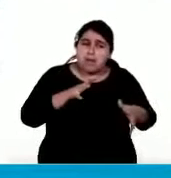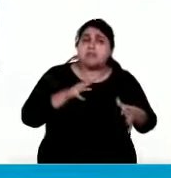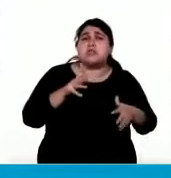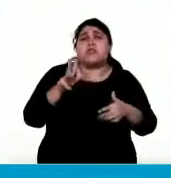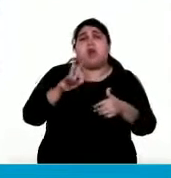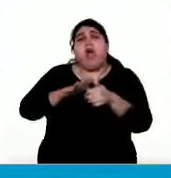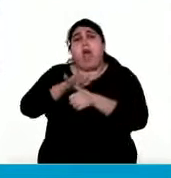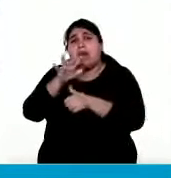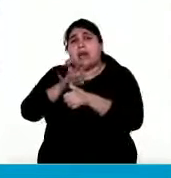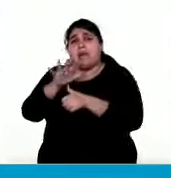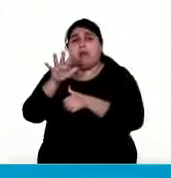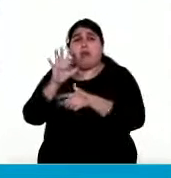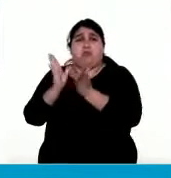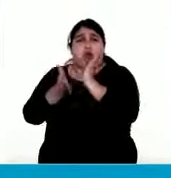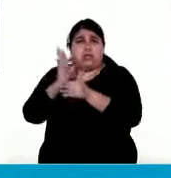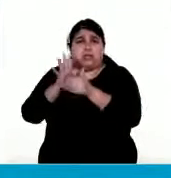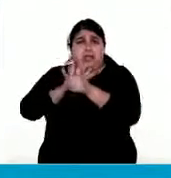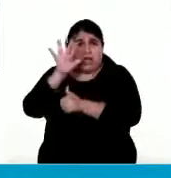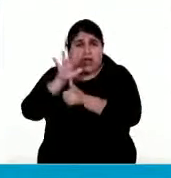mujeres rurales.